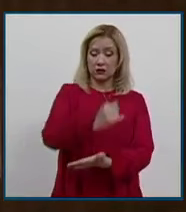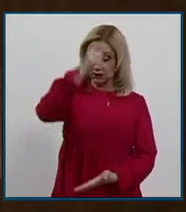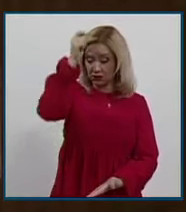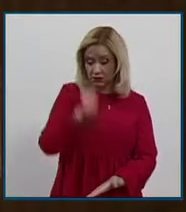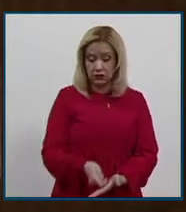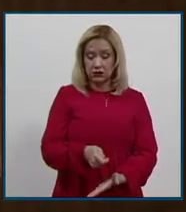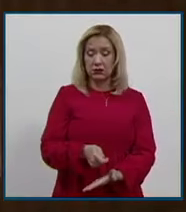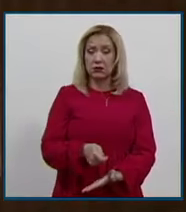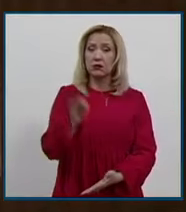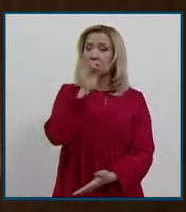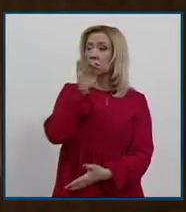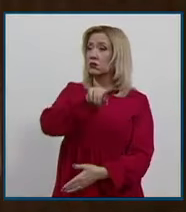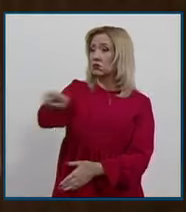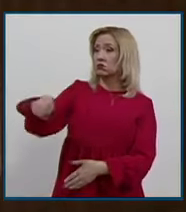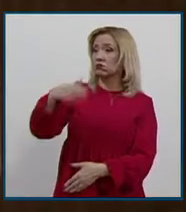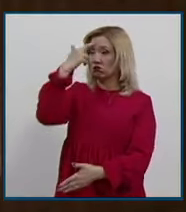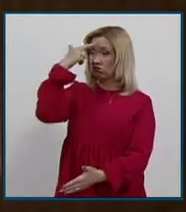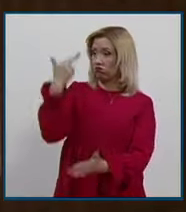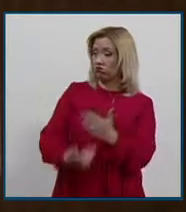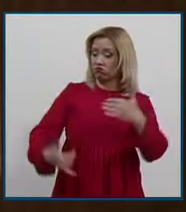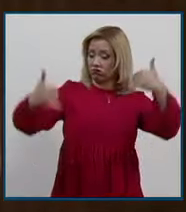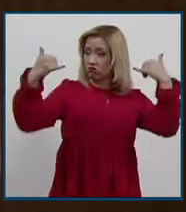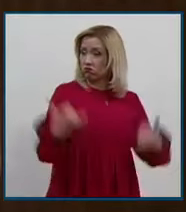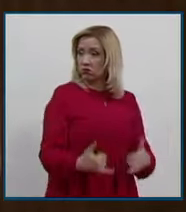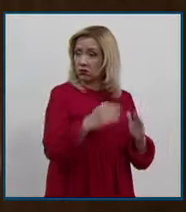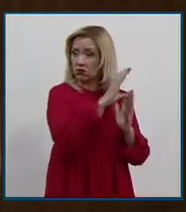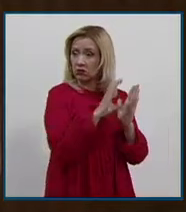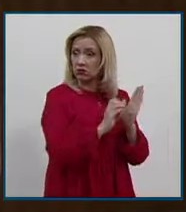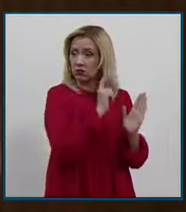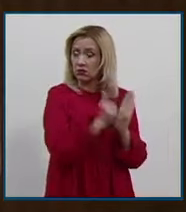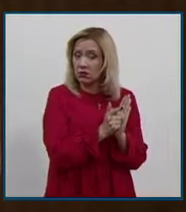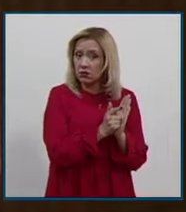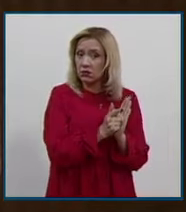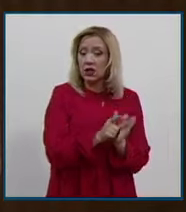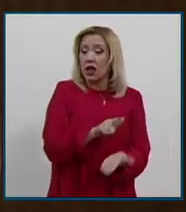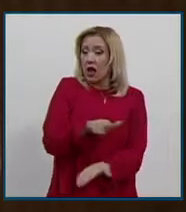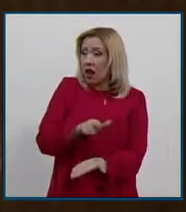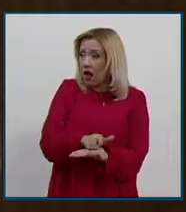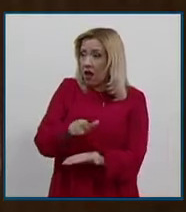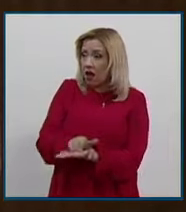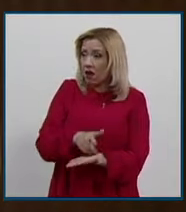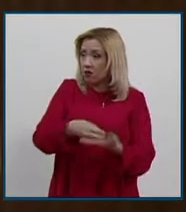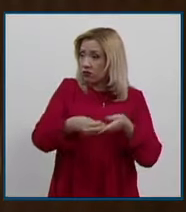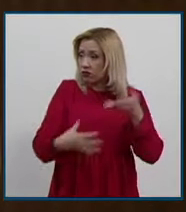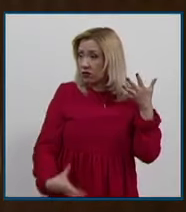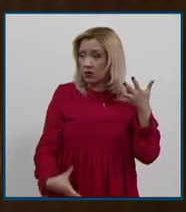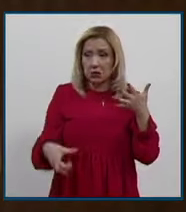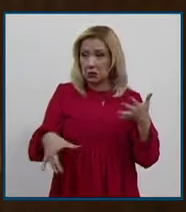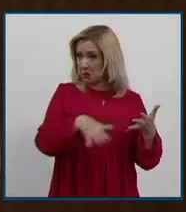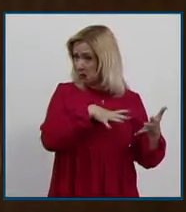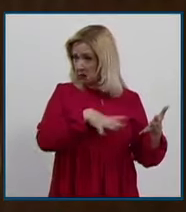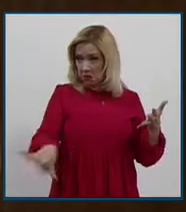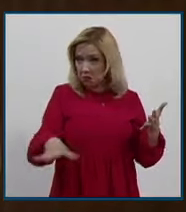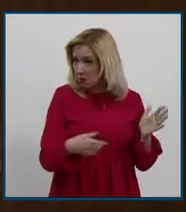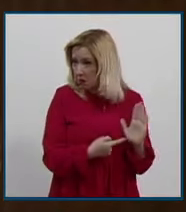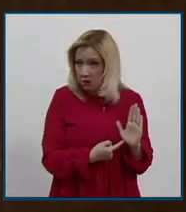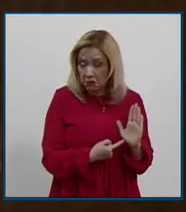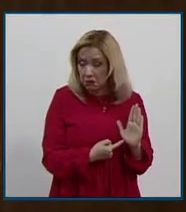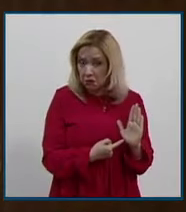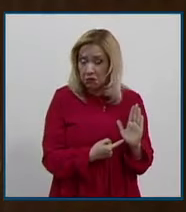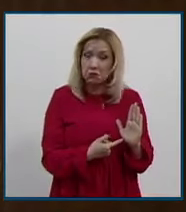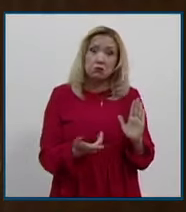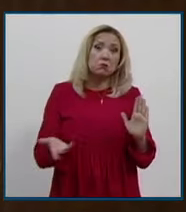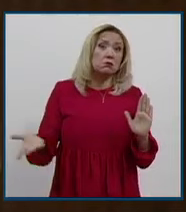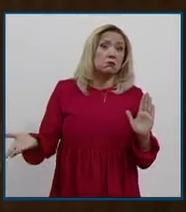quienes no cumplen con el mandato de la Constitución o de la ley a realizar lo que estas prescriben